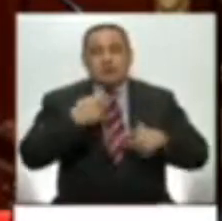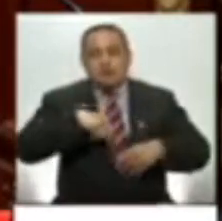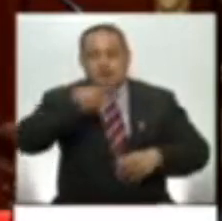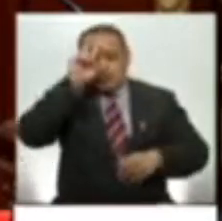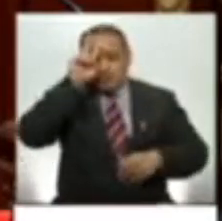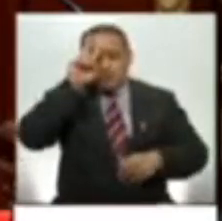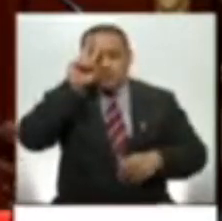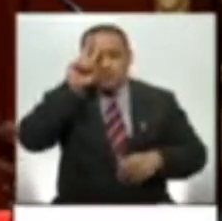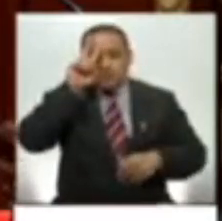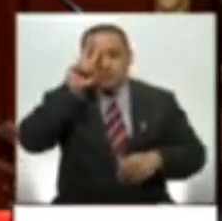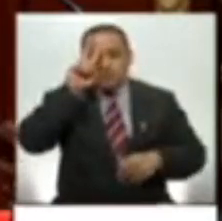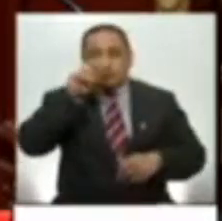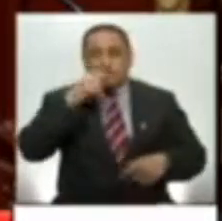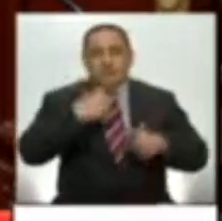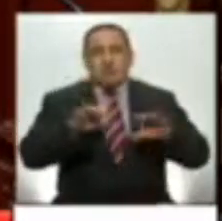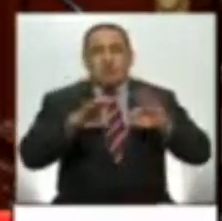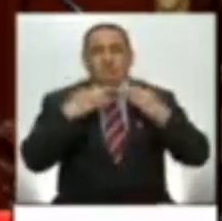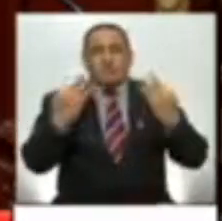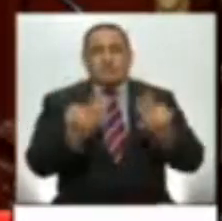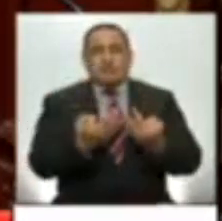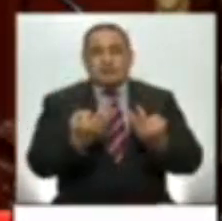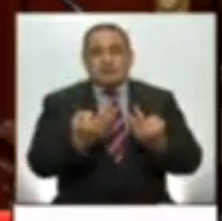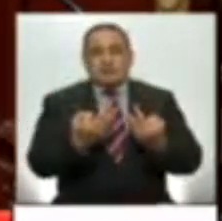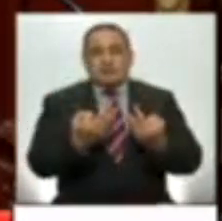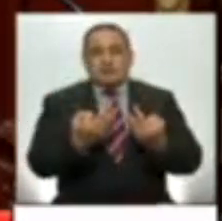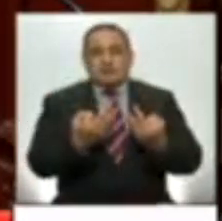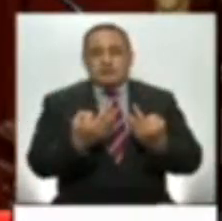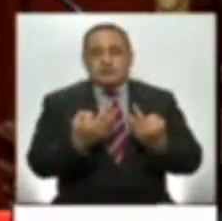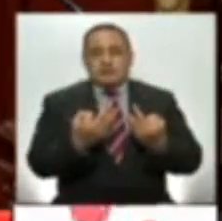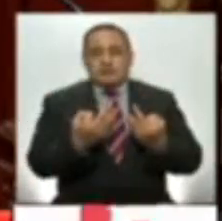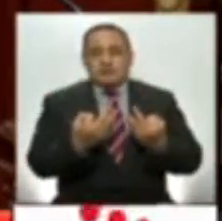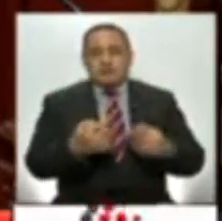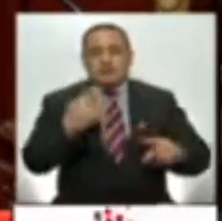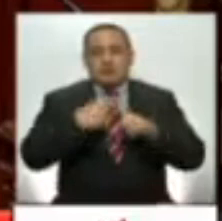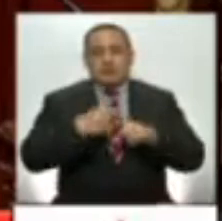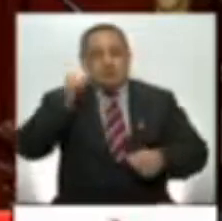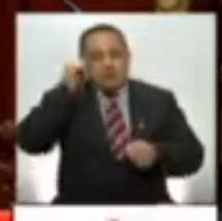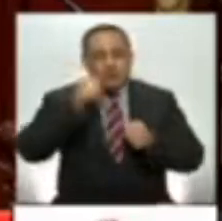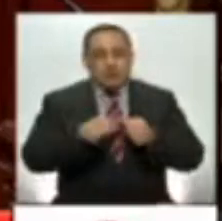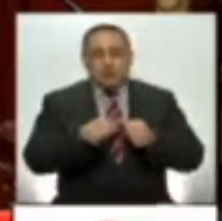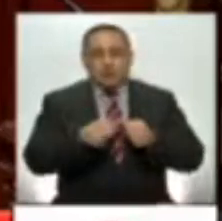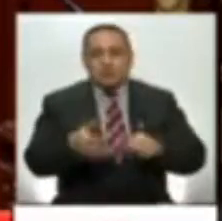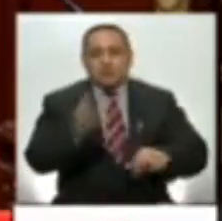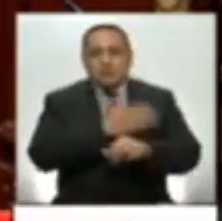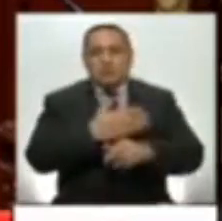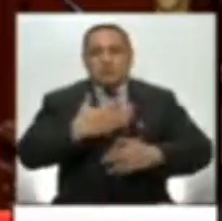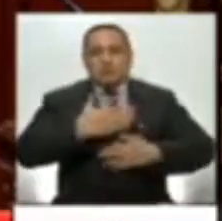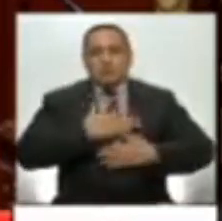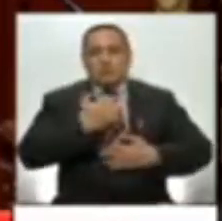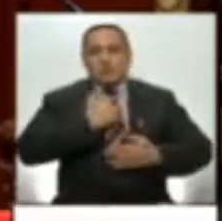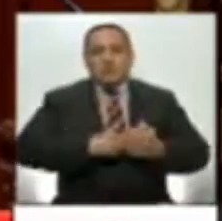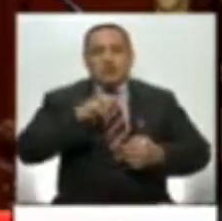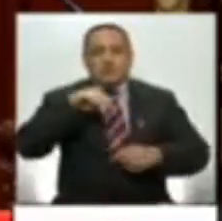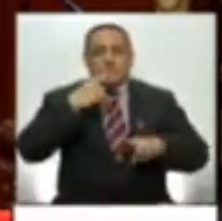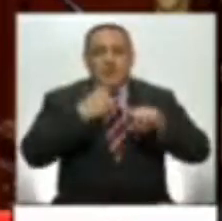patria, por la familia, por la memoria de mi querido hijo Max